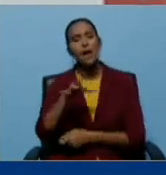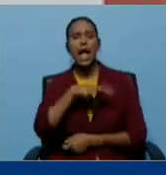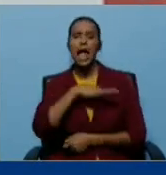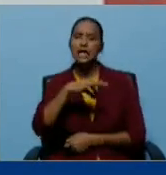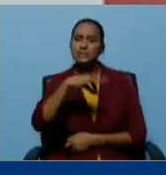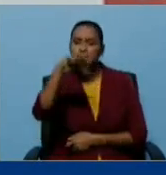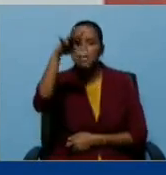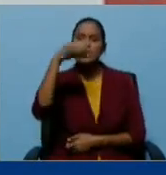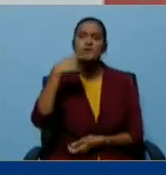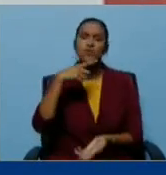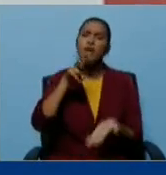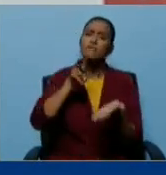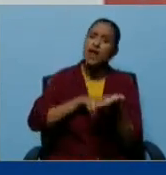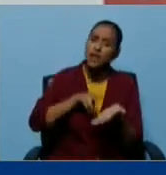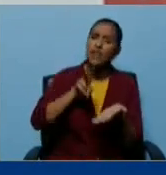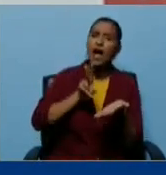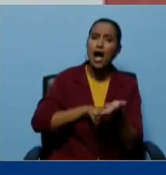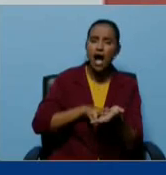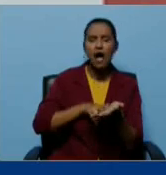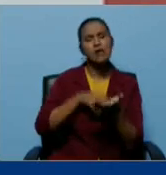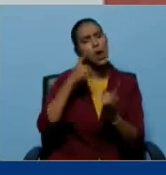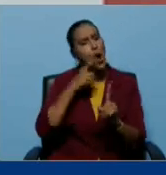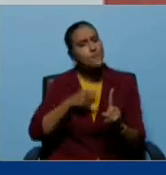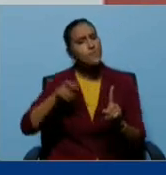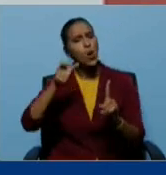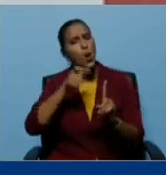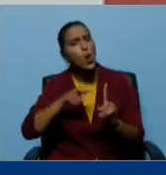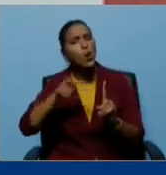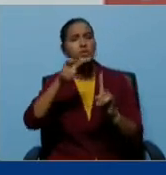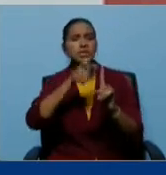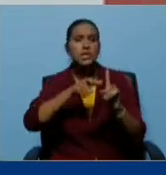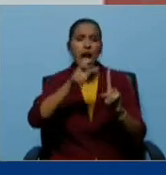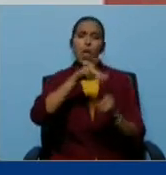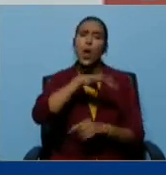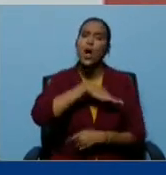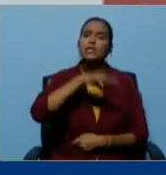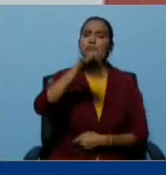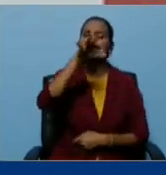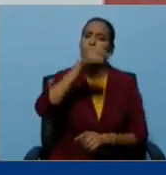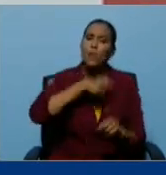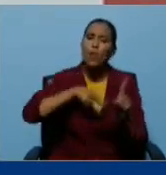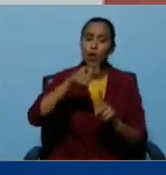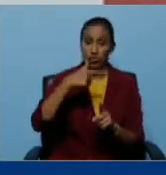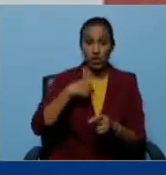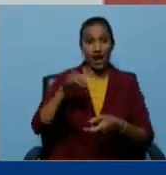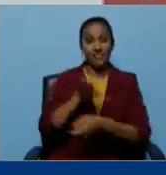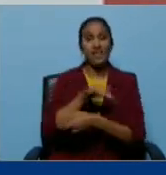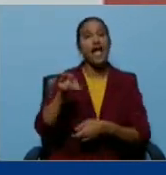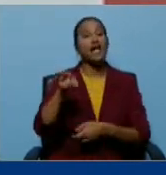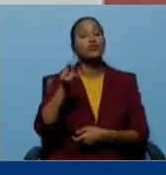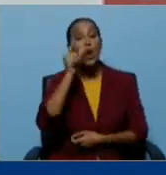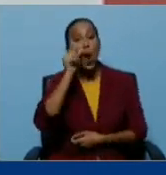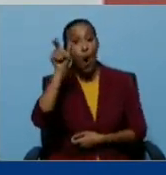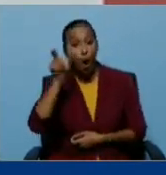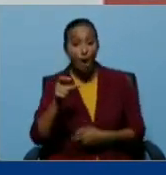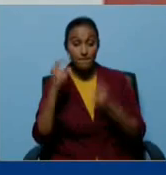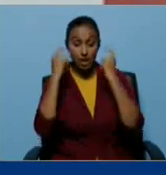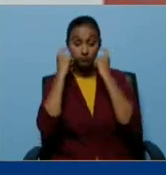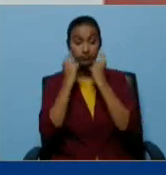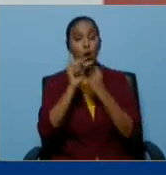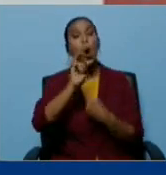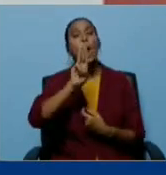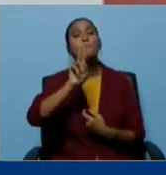y verdad, búscalo. Se la canté. Y él se reía.